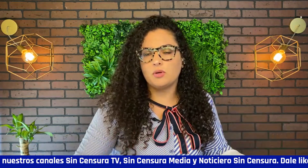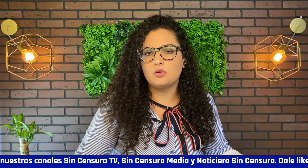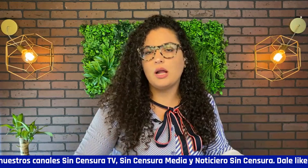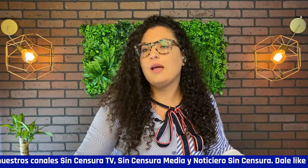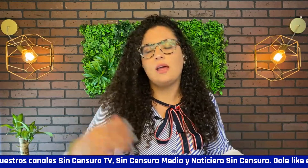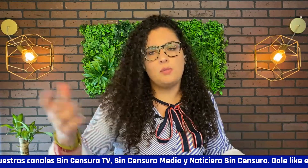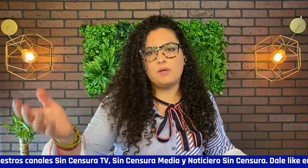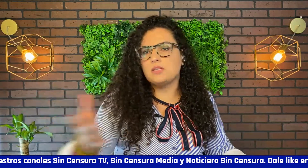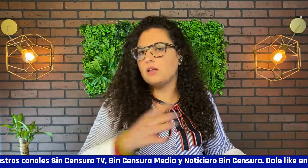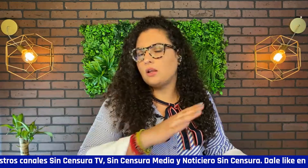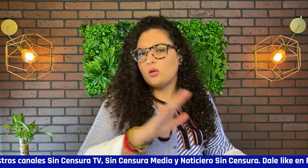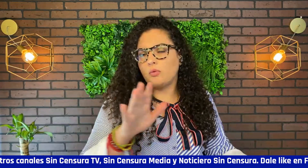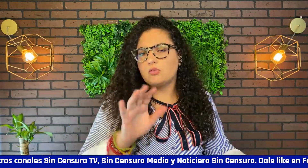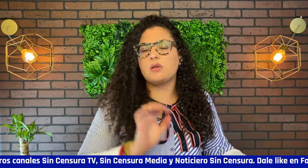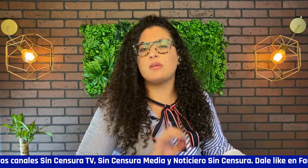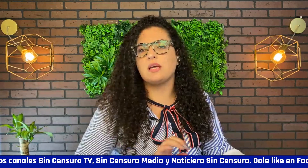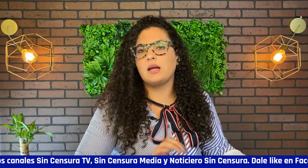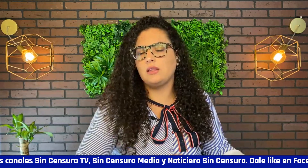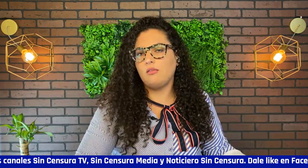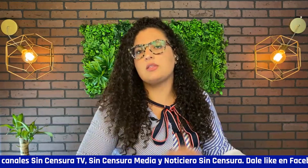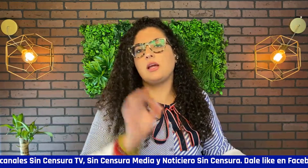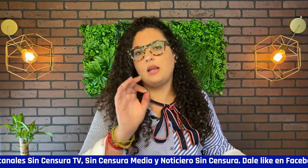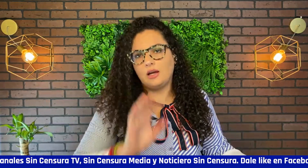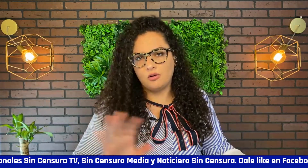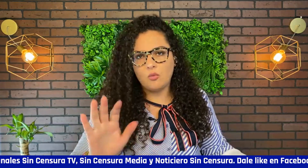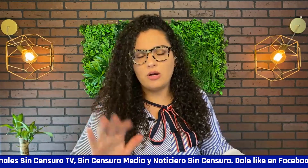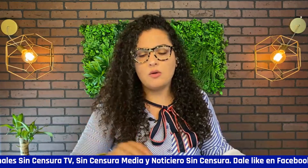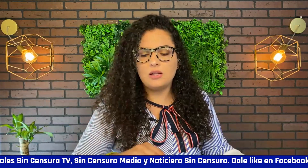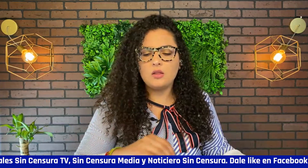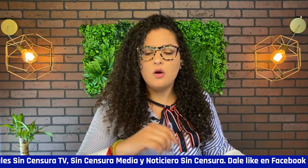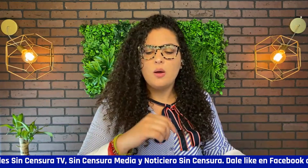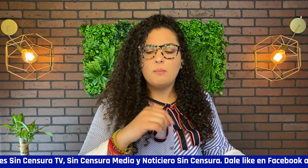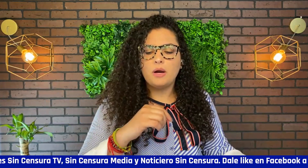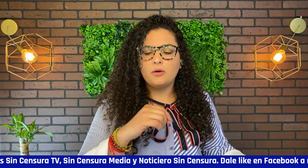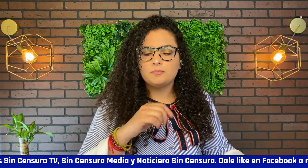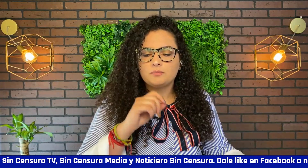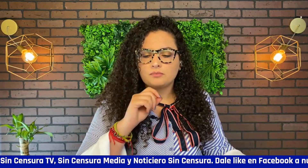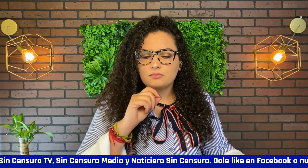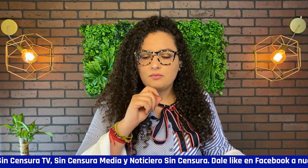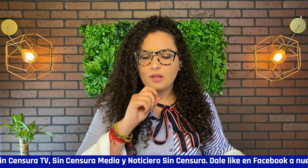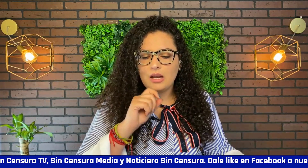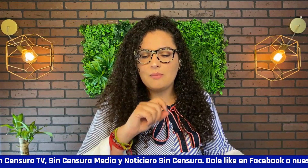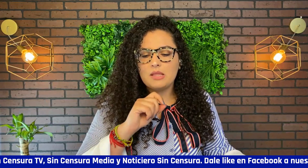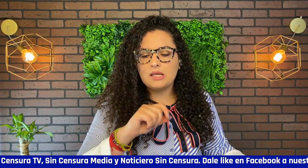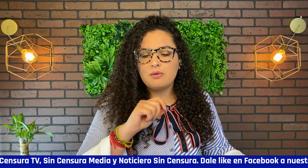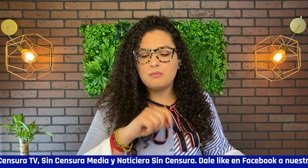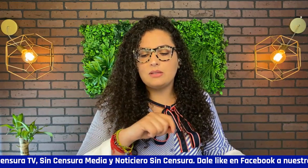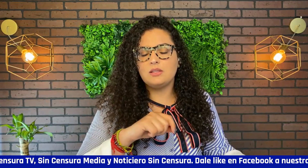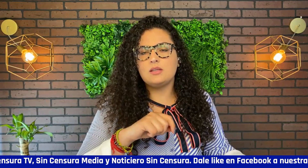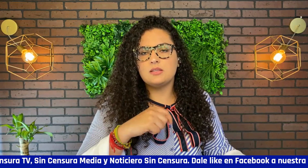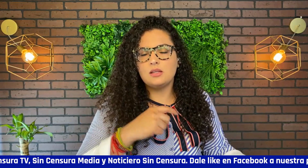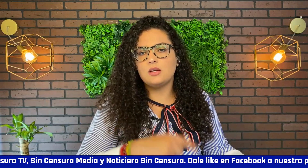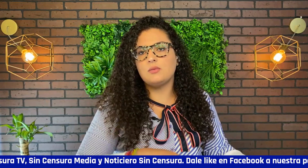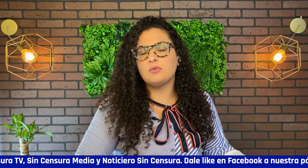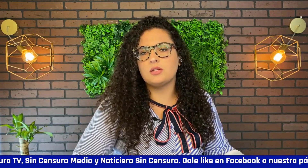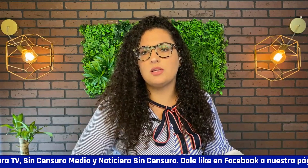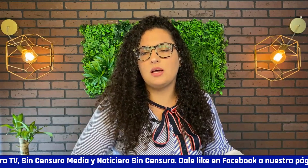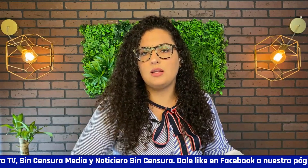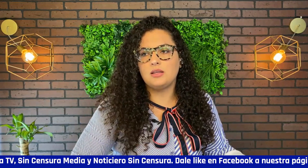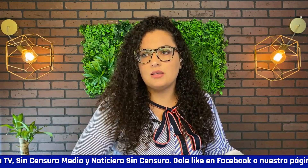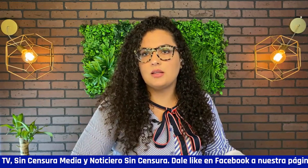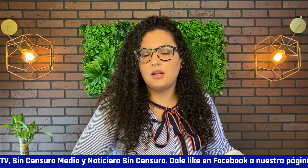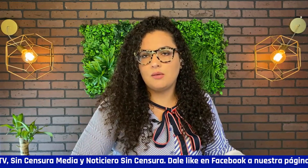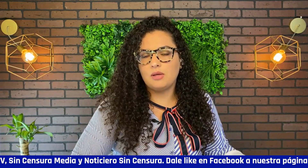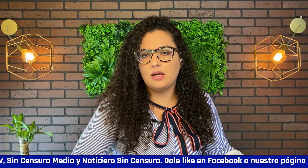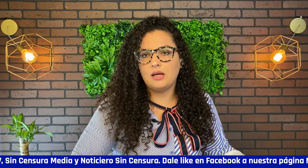qué mejor persona. El presidente no pudo estar más encantado, así que le cayó como anillo al dedo, pero lamentablemente sí tenemos